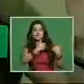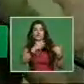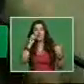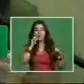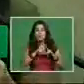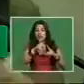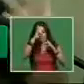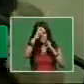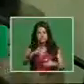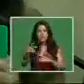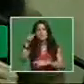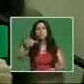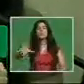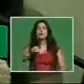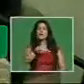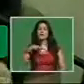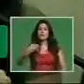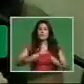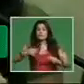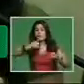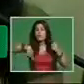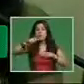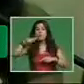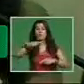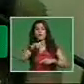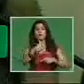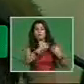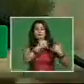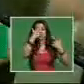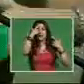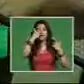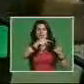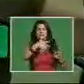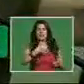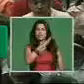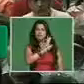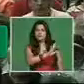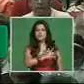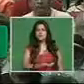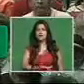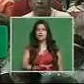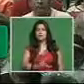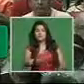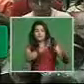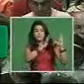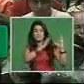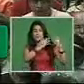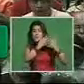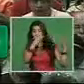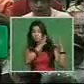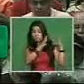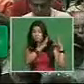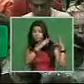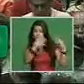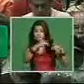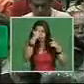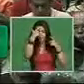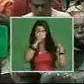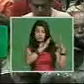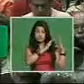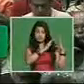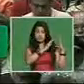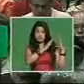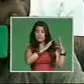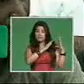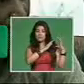dignidad por la vida de todo su pueblo y parte de esa carga gigantesca que es una carga que no